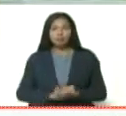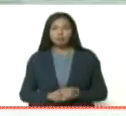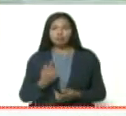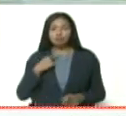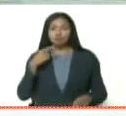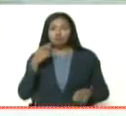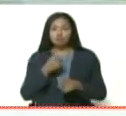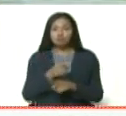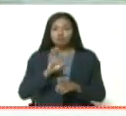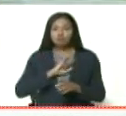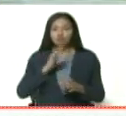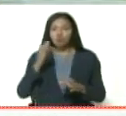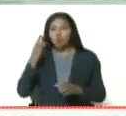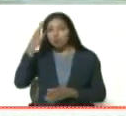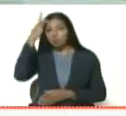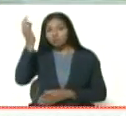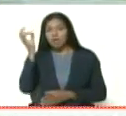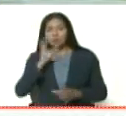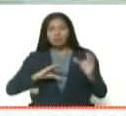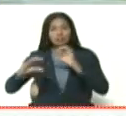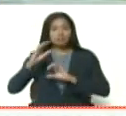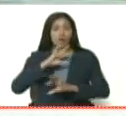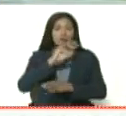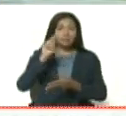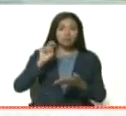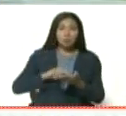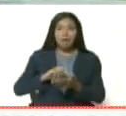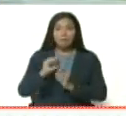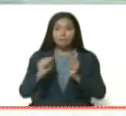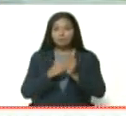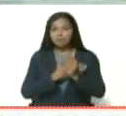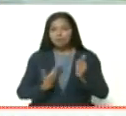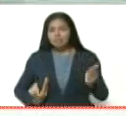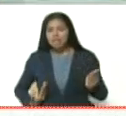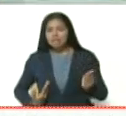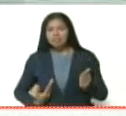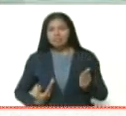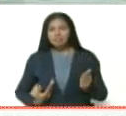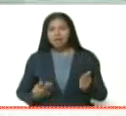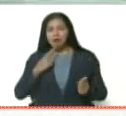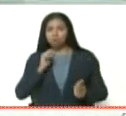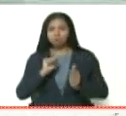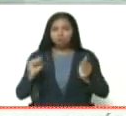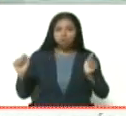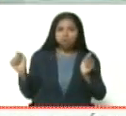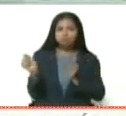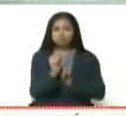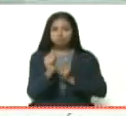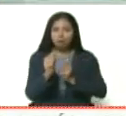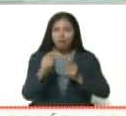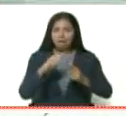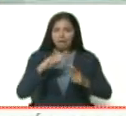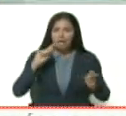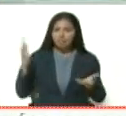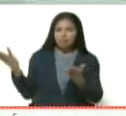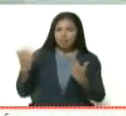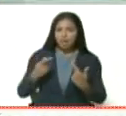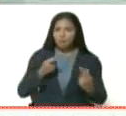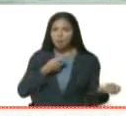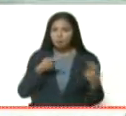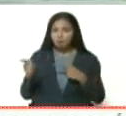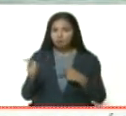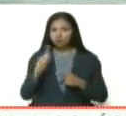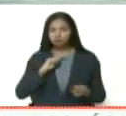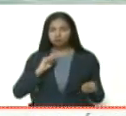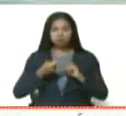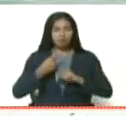al Consejo Científico Nacional, vicepresidente ejecutiva, resolver y sustituir la materia prima que traemos del exterior